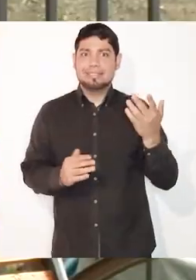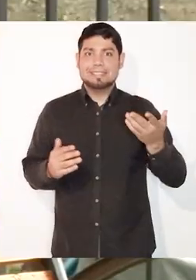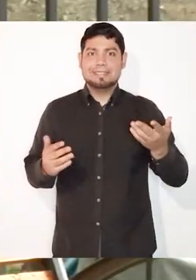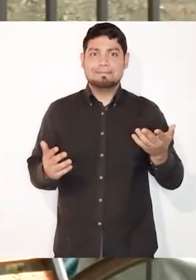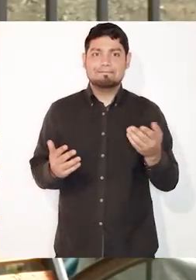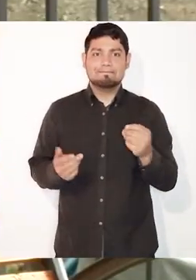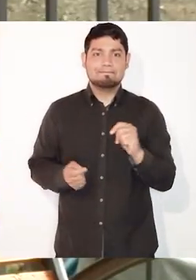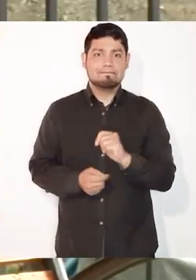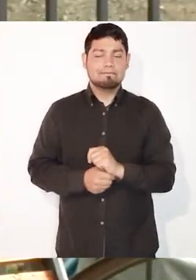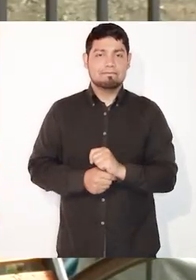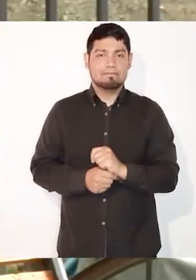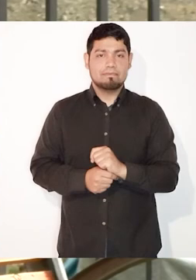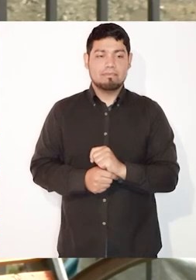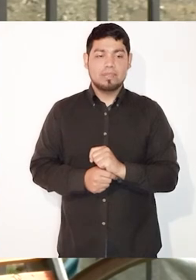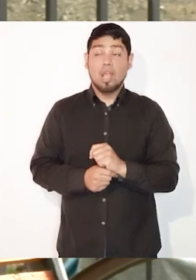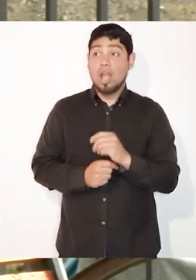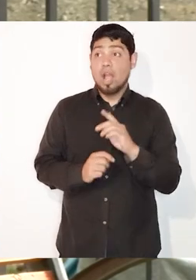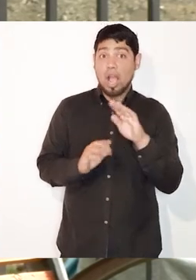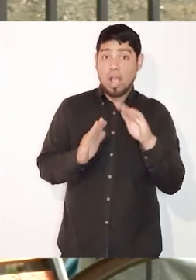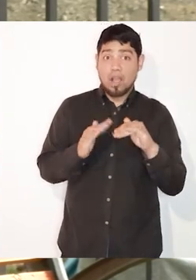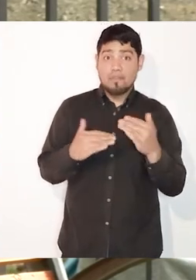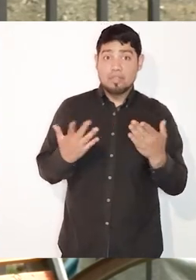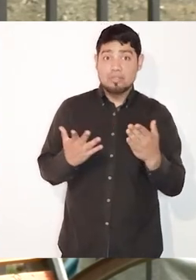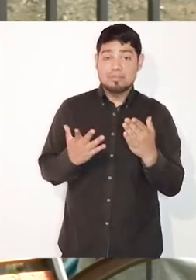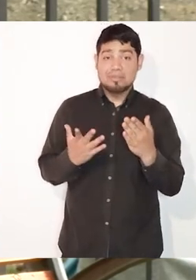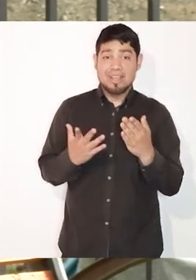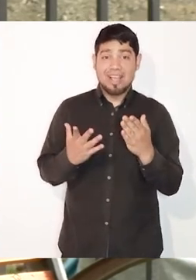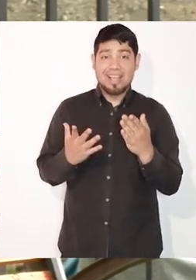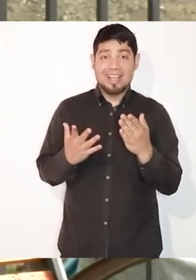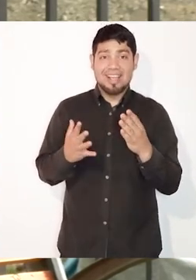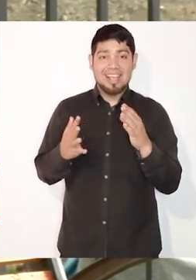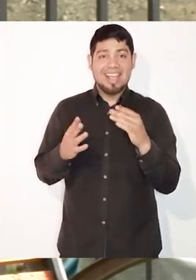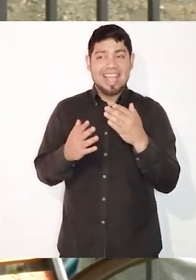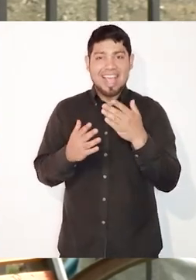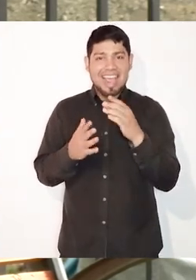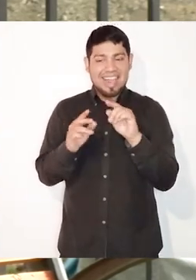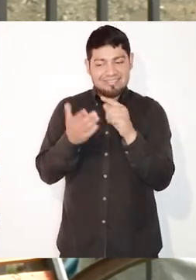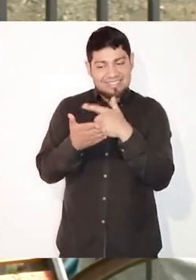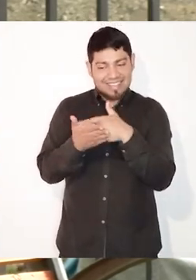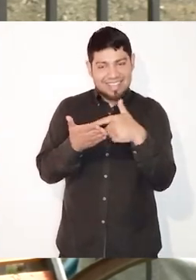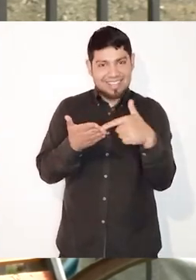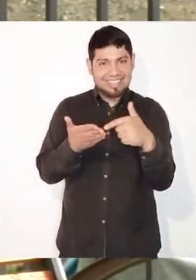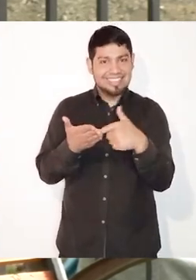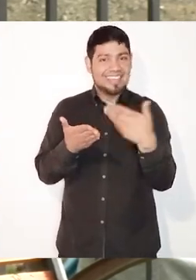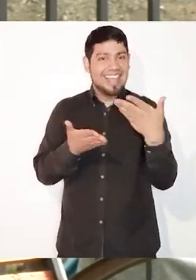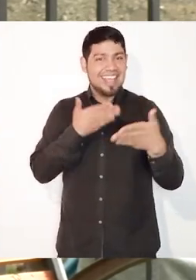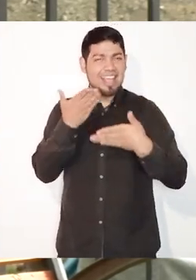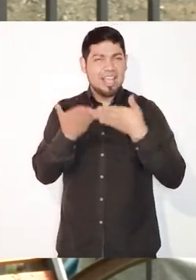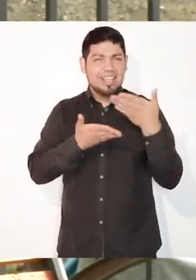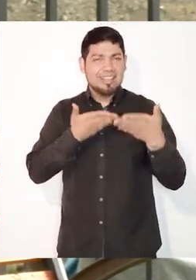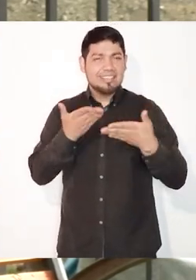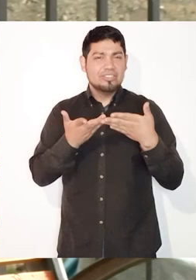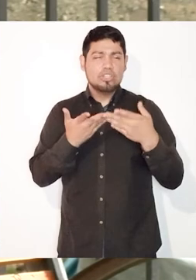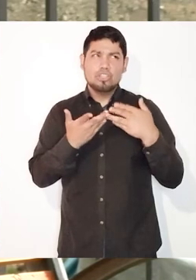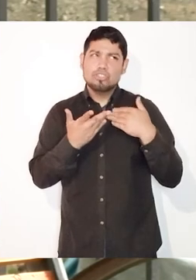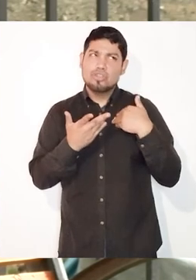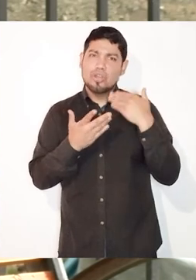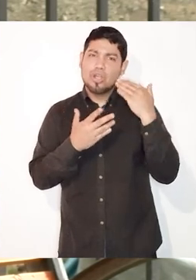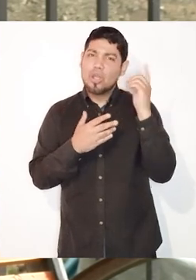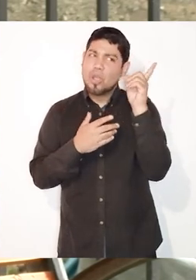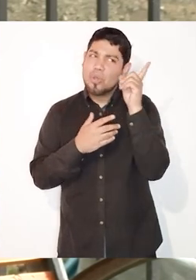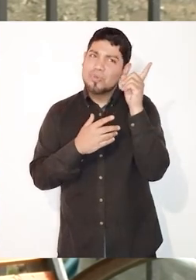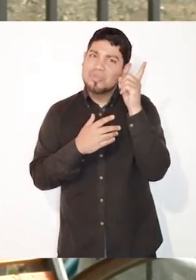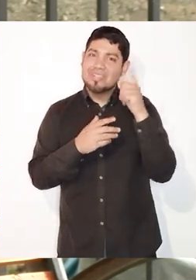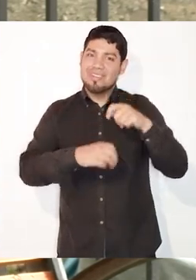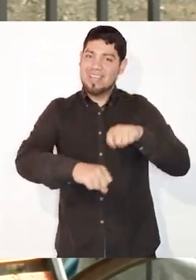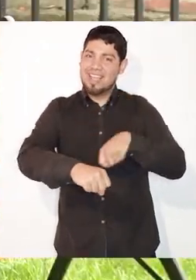me descolocaban, ¿no? Y me hacían imaginar cosas. Letras de canciones, por ejemplo, que yo escuchaba en la cocina de la casa de mi abuela.